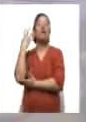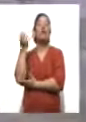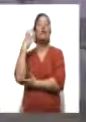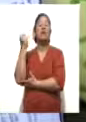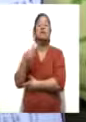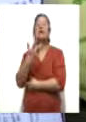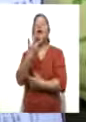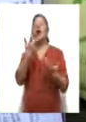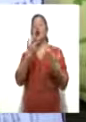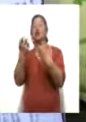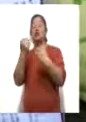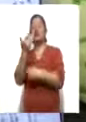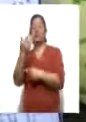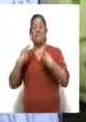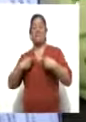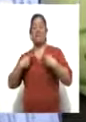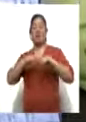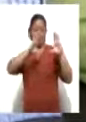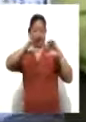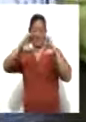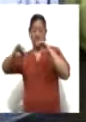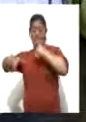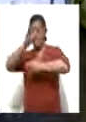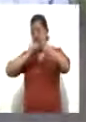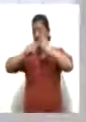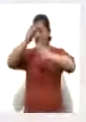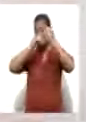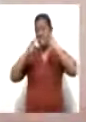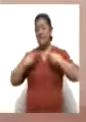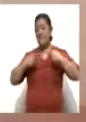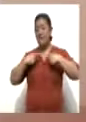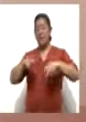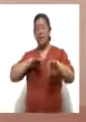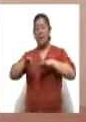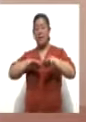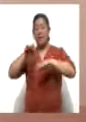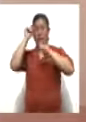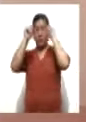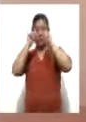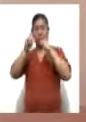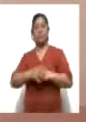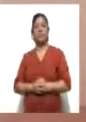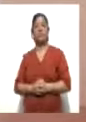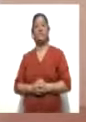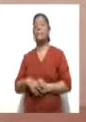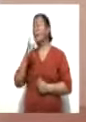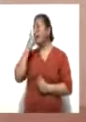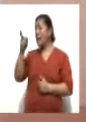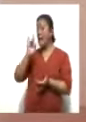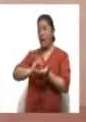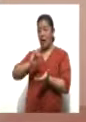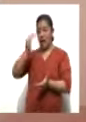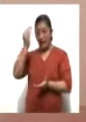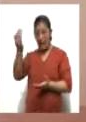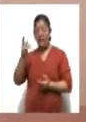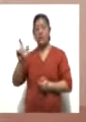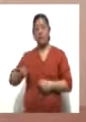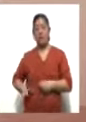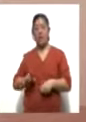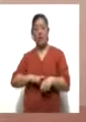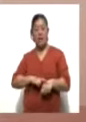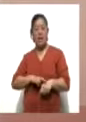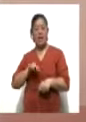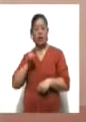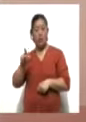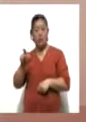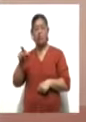de 850 trabajadores y prestadores de servicio. Agradecerle, señor gobernador, su solidaridad, el